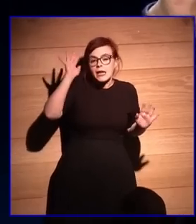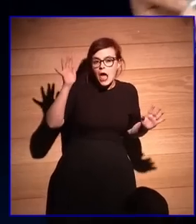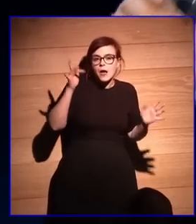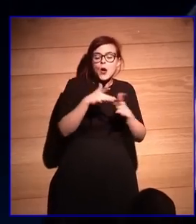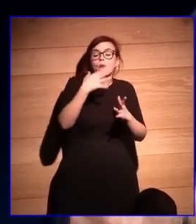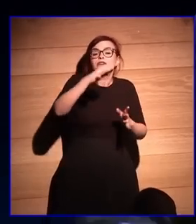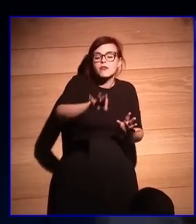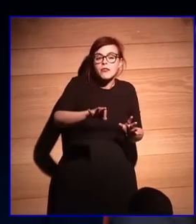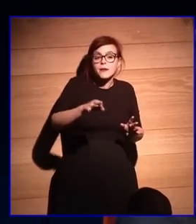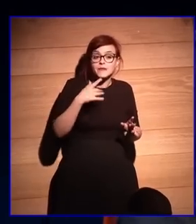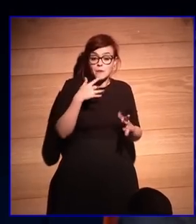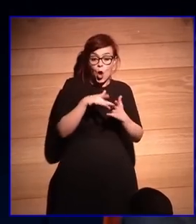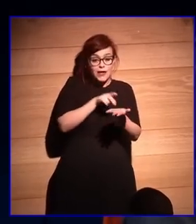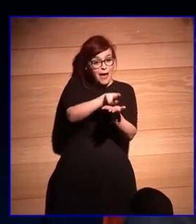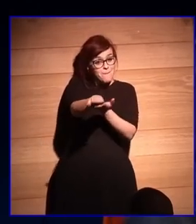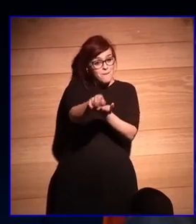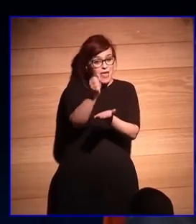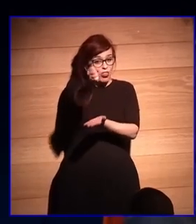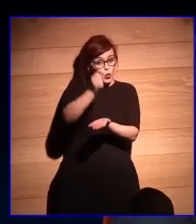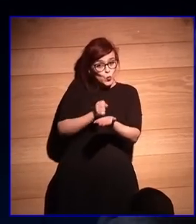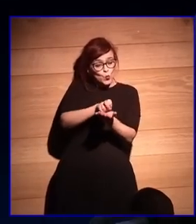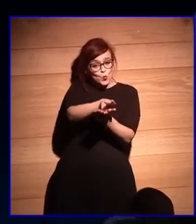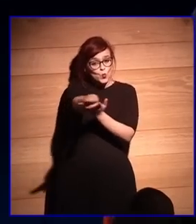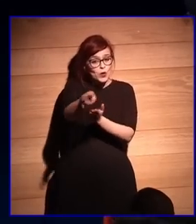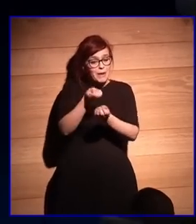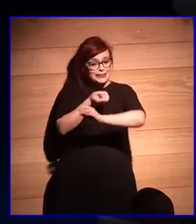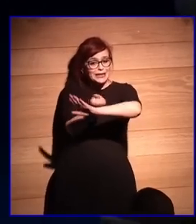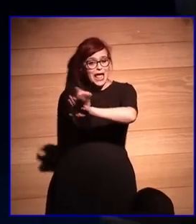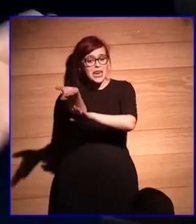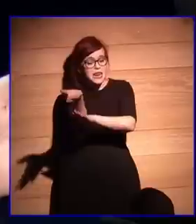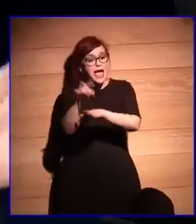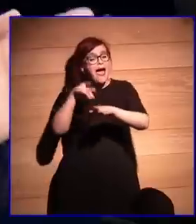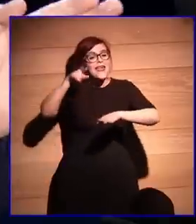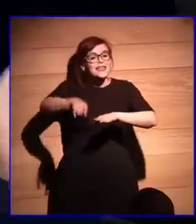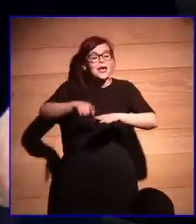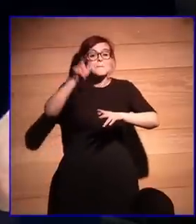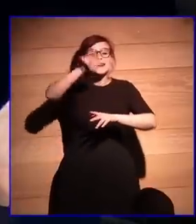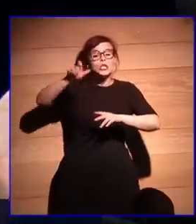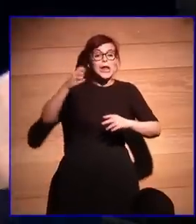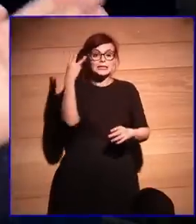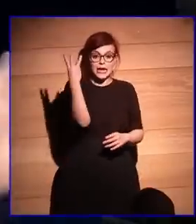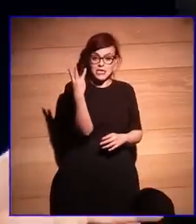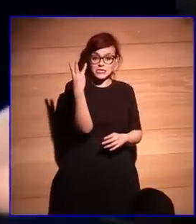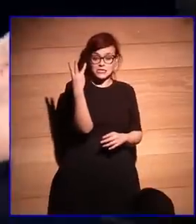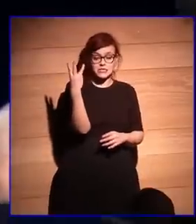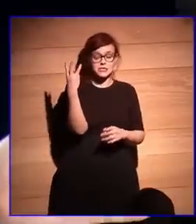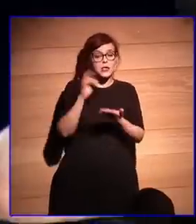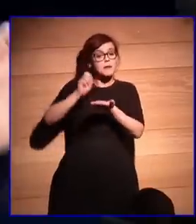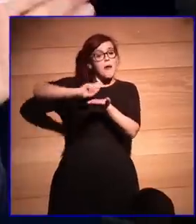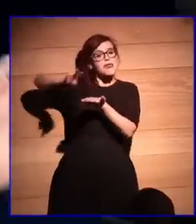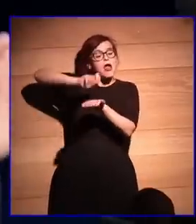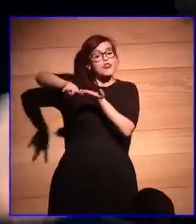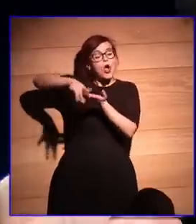dabas otra posibilidad y era... Una vez que has cambiado las agujas del tren, él se desvía y por ese camino van tres personas que van